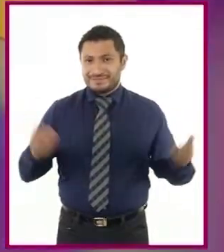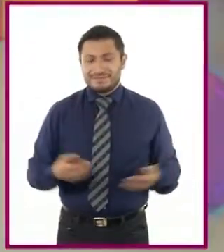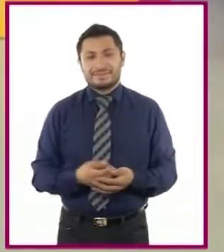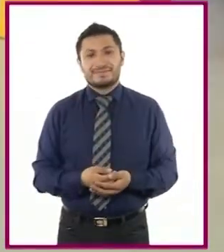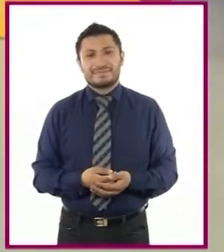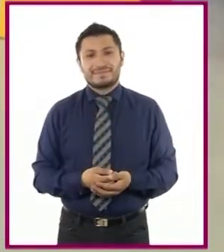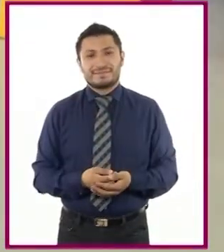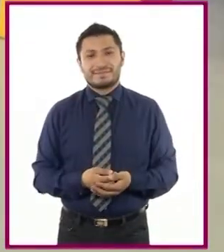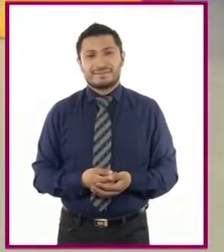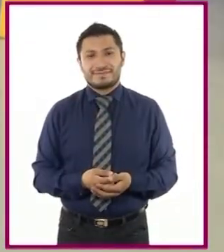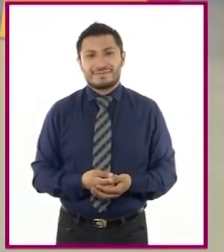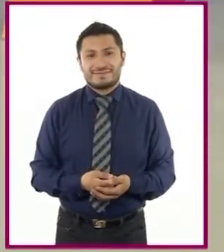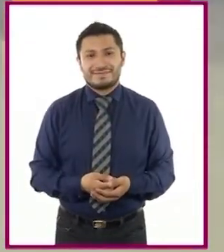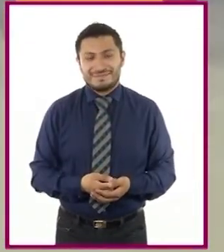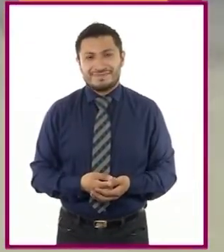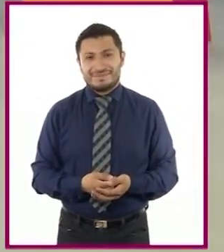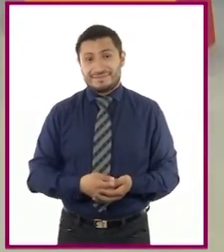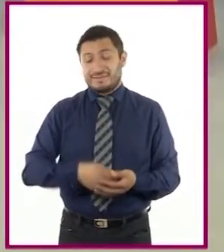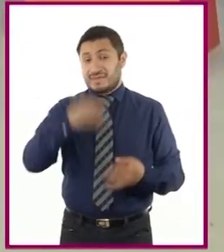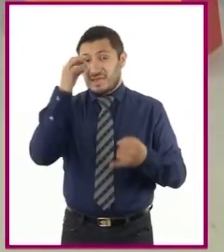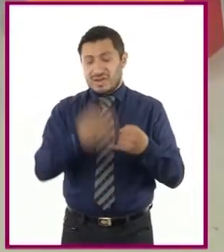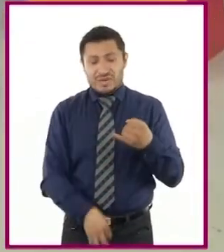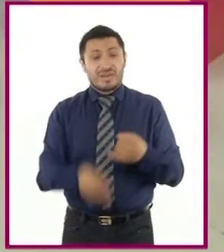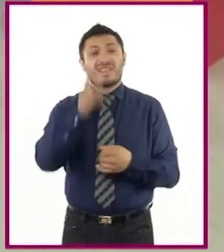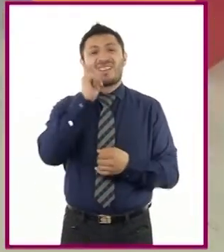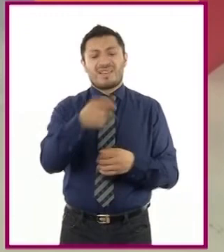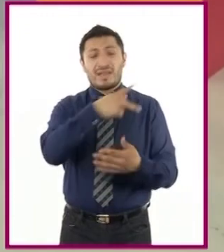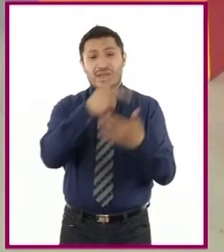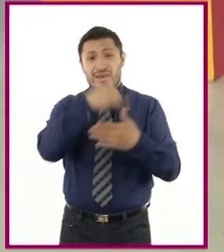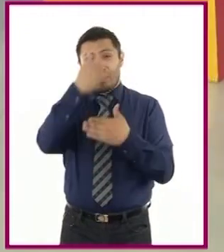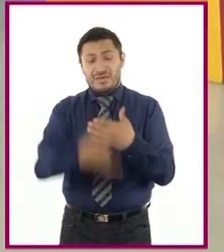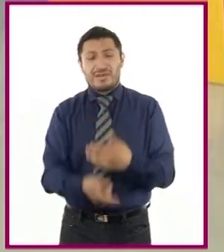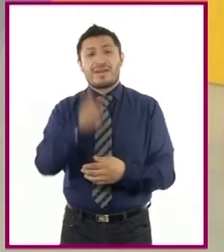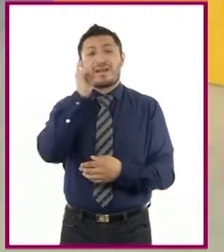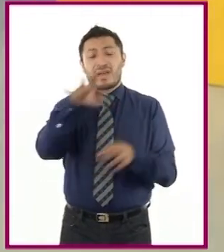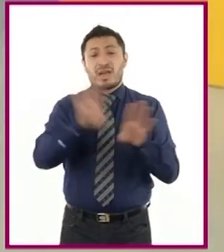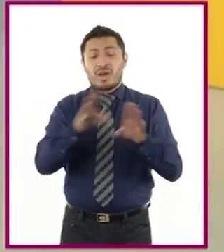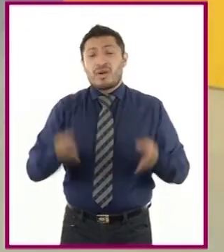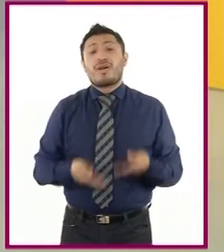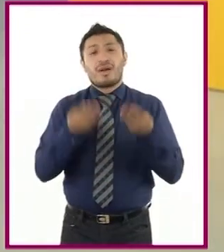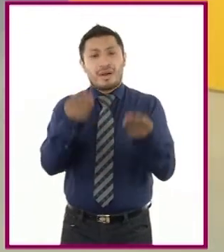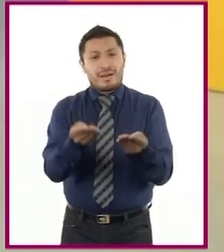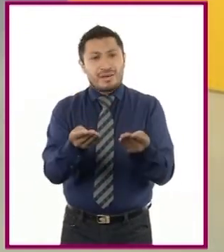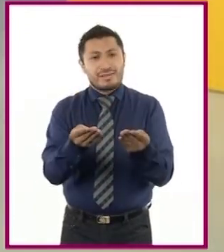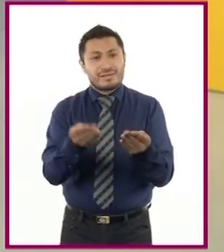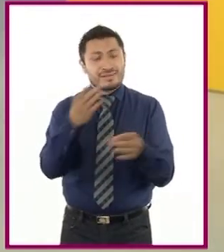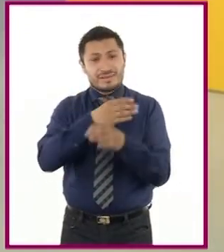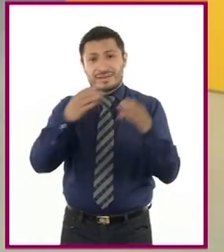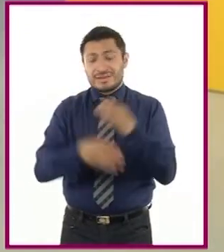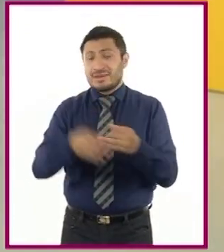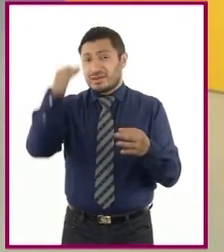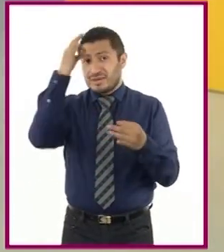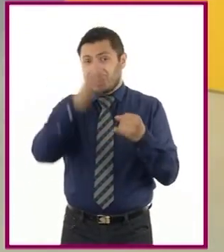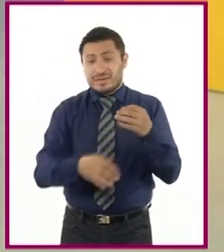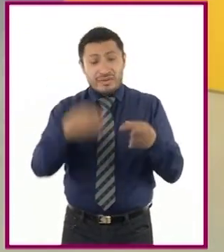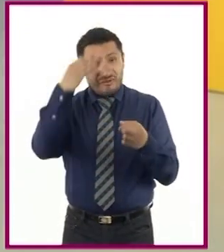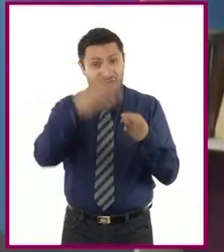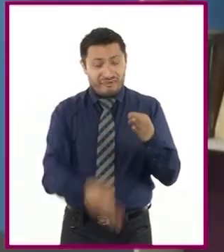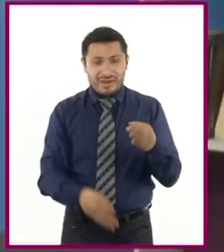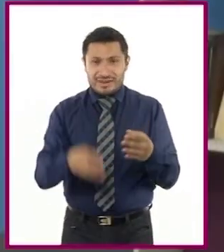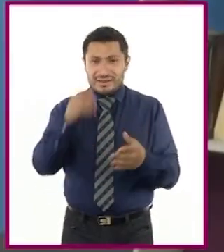La última parte, referente al proyecto, es la entrega del Producto final y conclusiones del